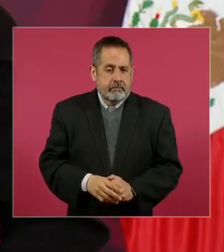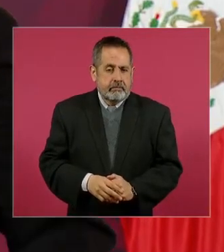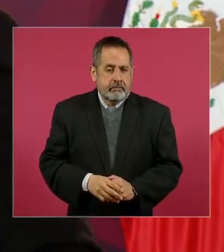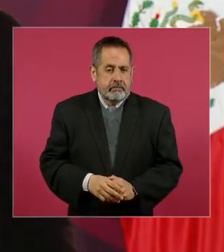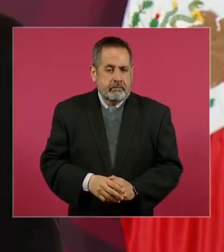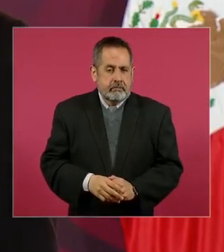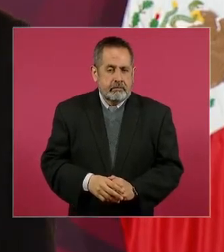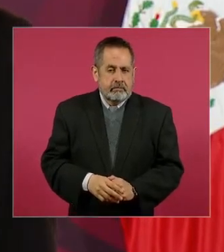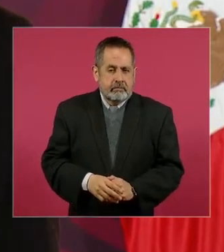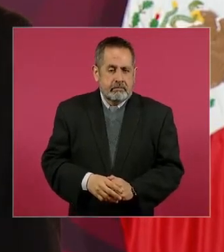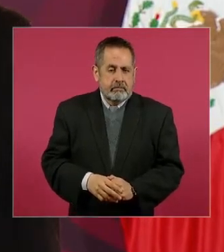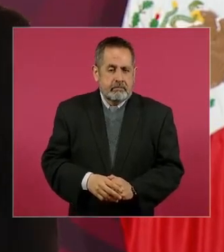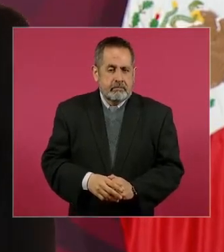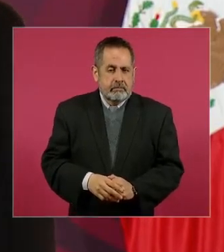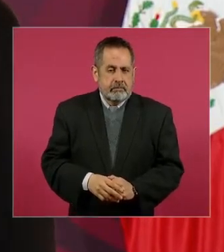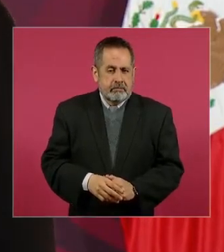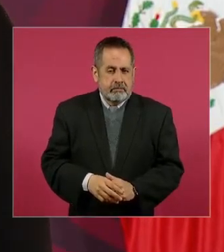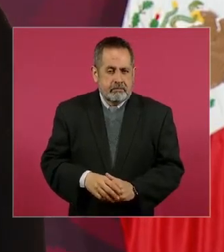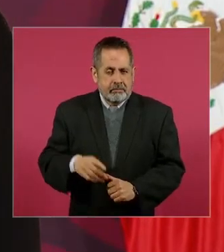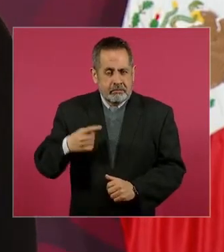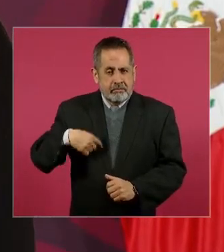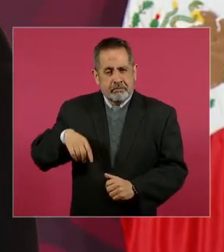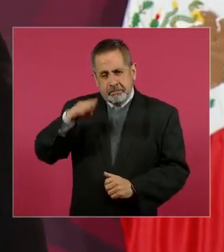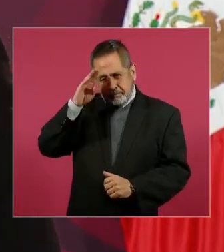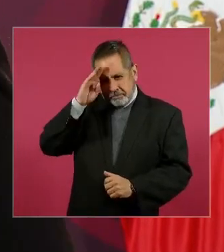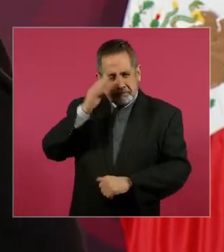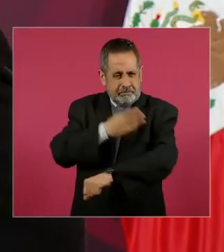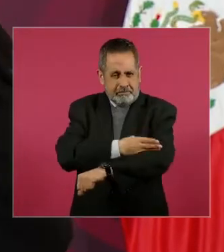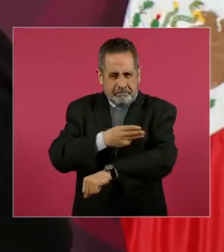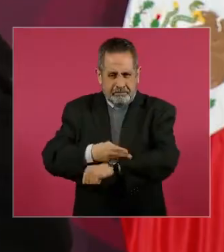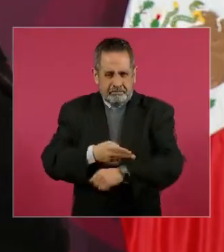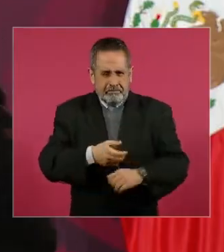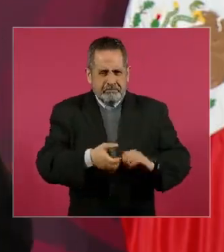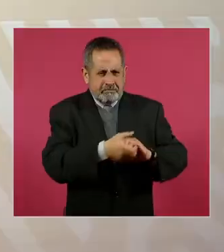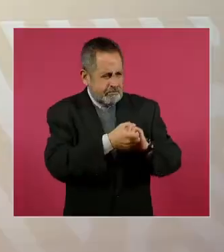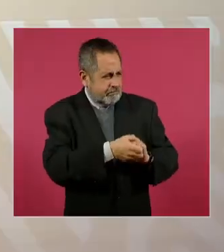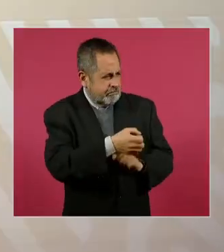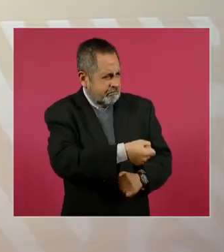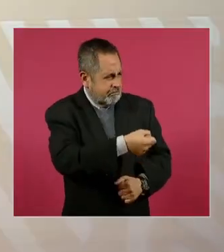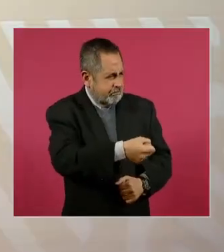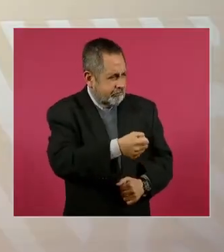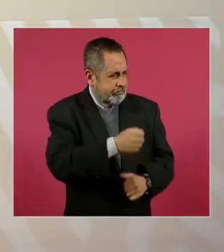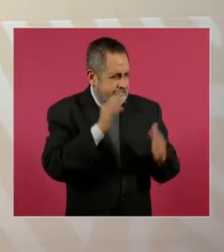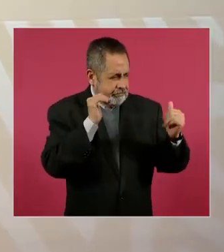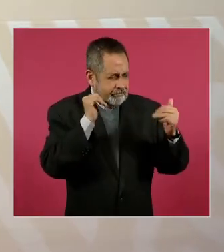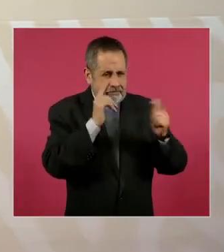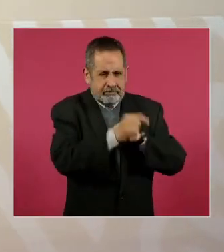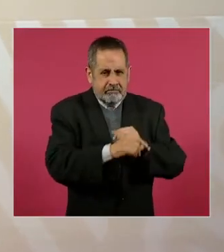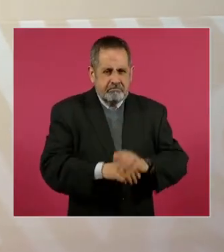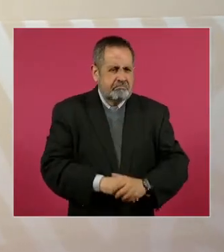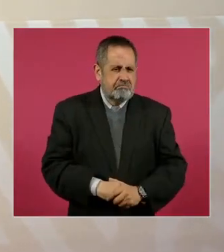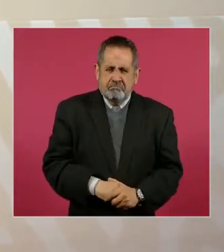Y piensan que Madero les va a dar la mano, se puso así.